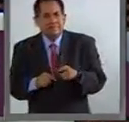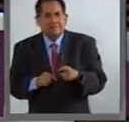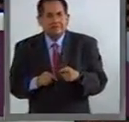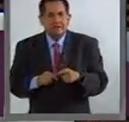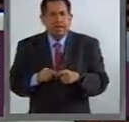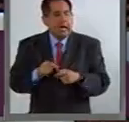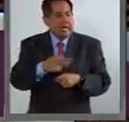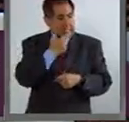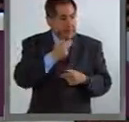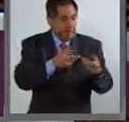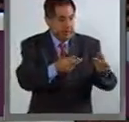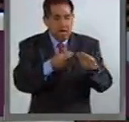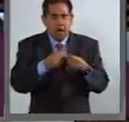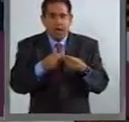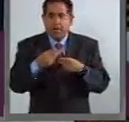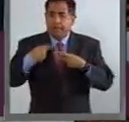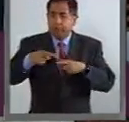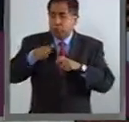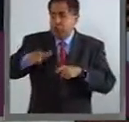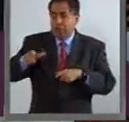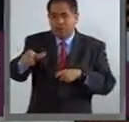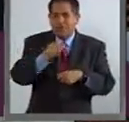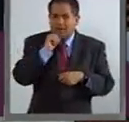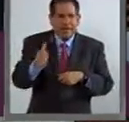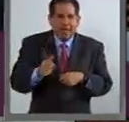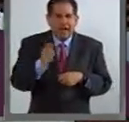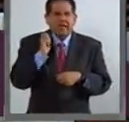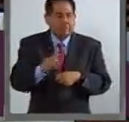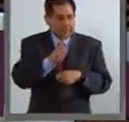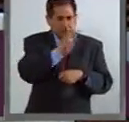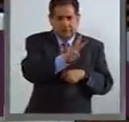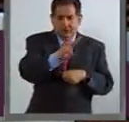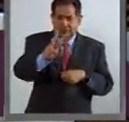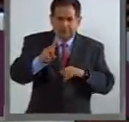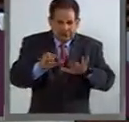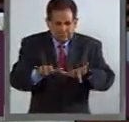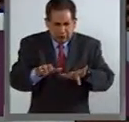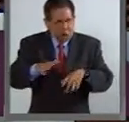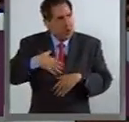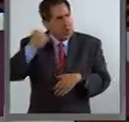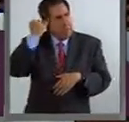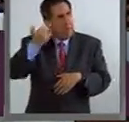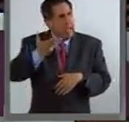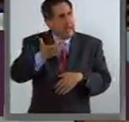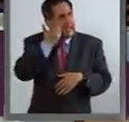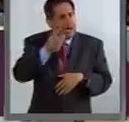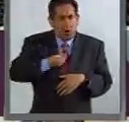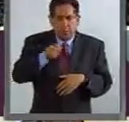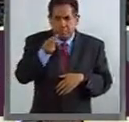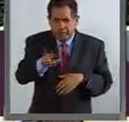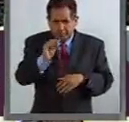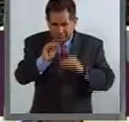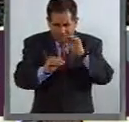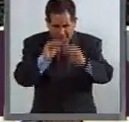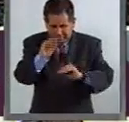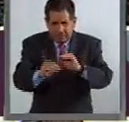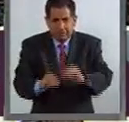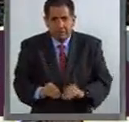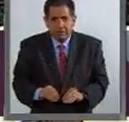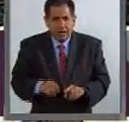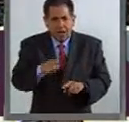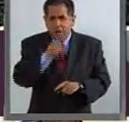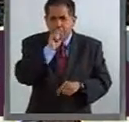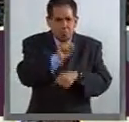una plataforma digital. Es una página de internet que además si ustedes se meten a la página ni siquiera es amigable, es así como